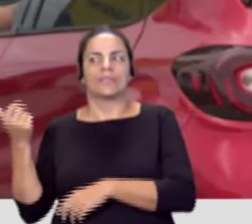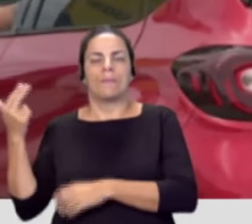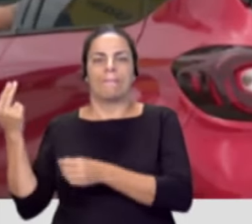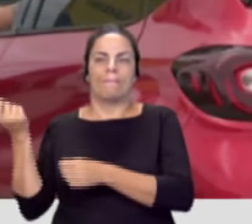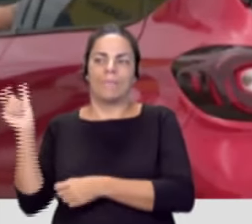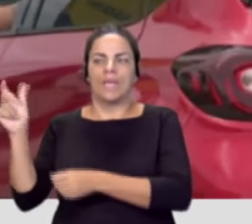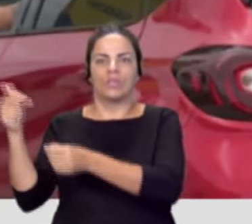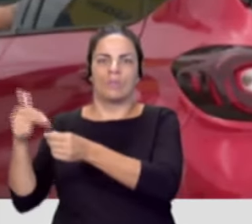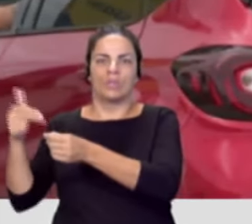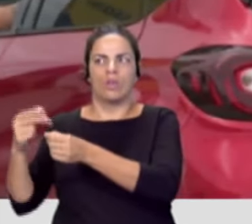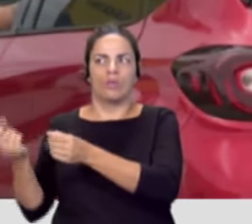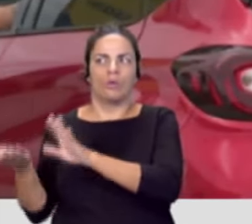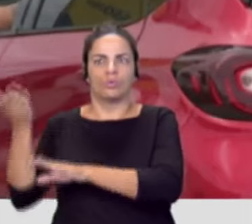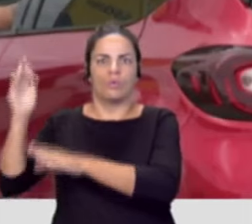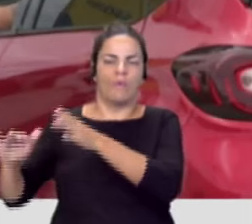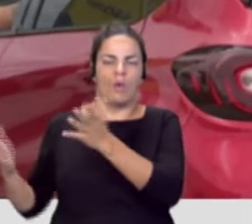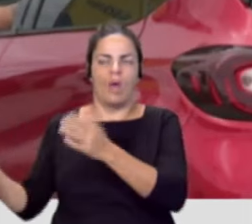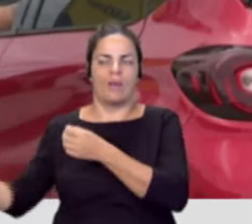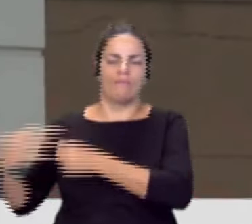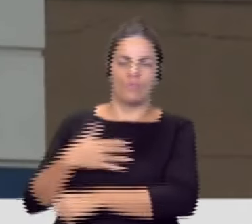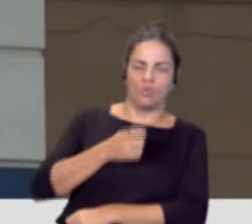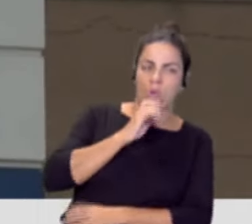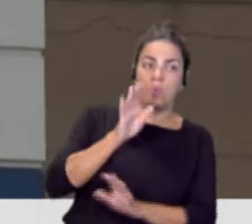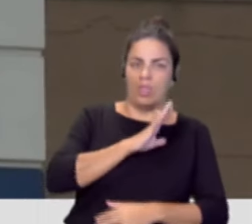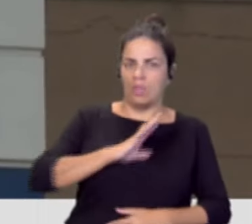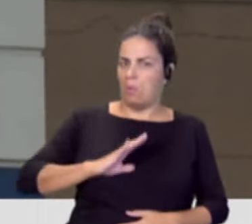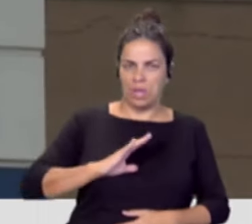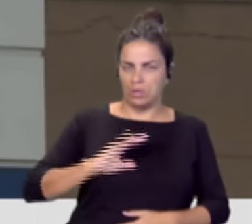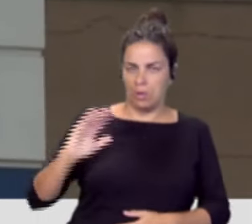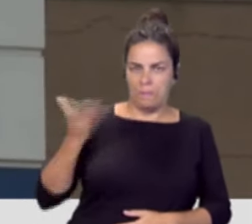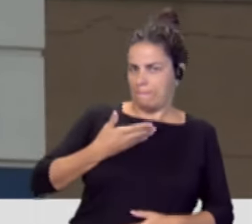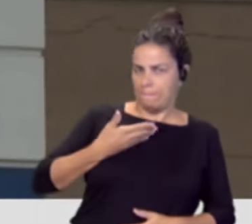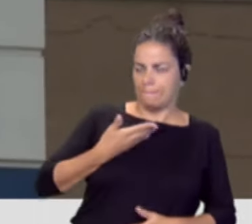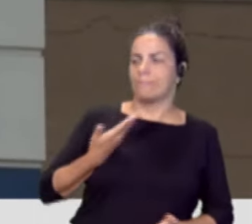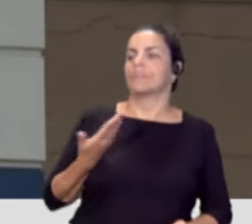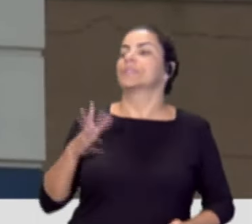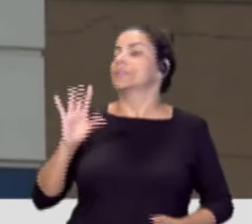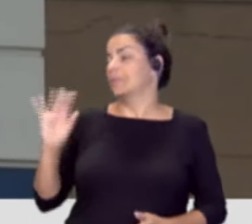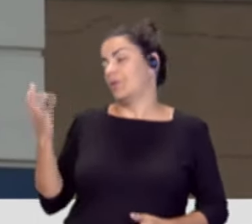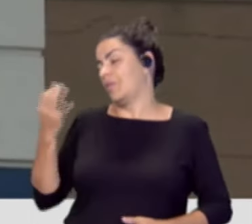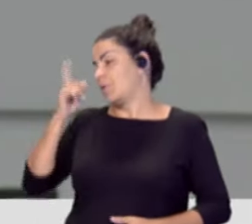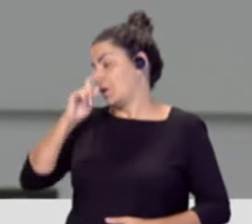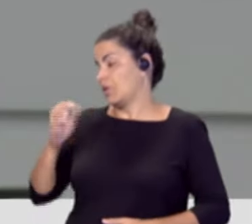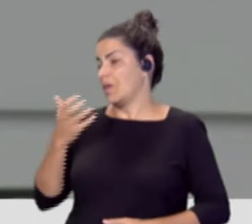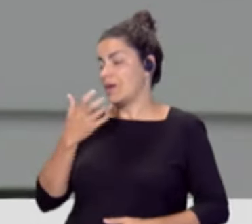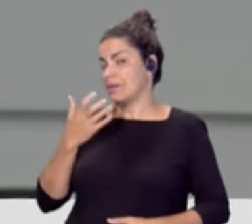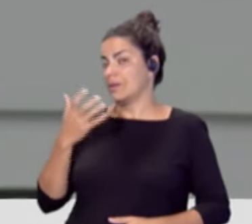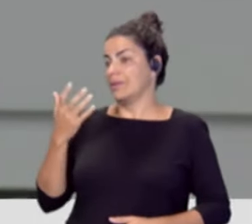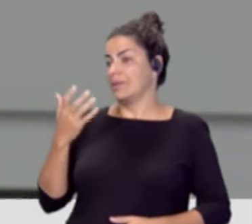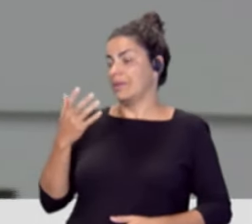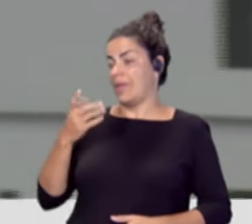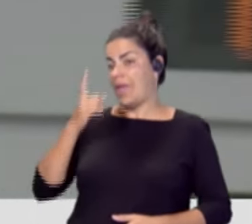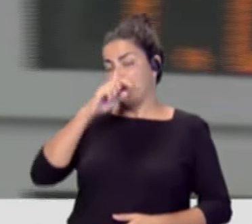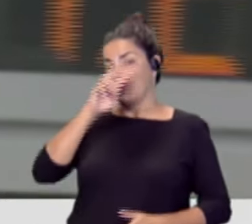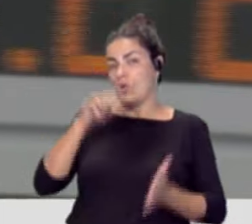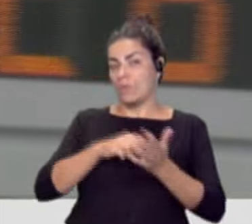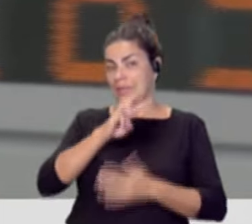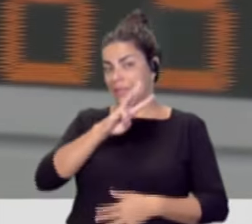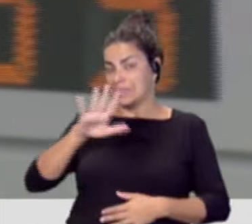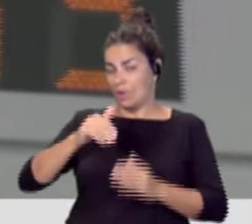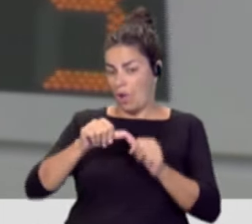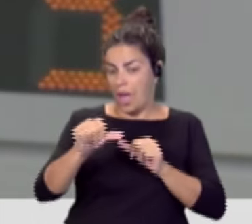momento no ha habido un efecto negativo. Bueno, sí, hay que recordar de todas maneras, cuando vemos estas cosas, que a partir de 2035 en la Unión Europea no se van a